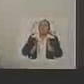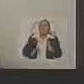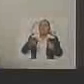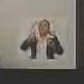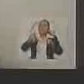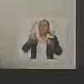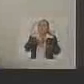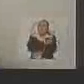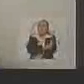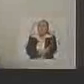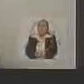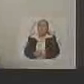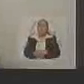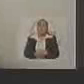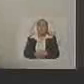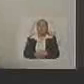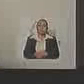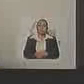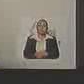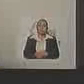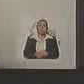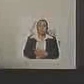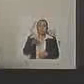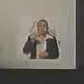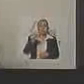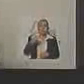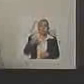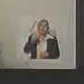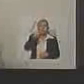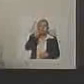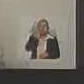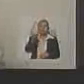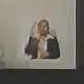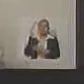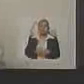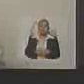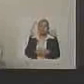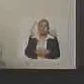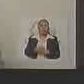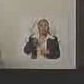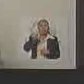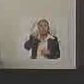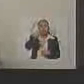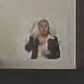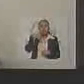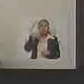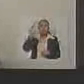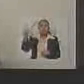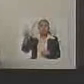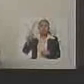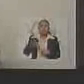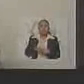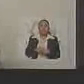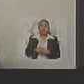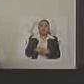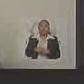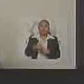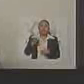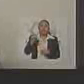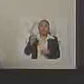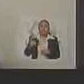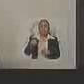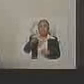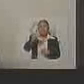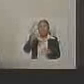foros. Y para eso necesito que ustedes denuncien, que participen y